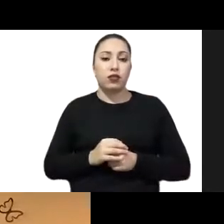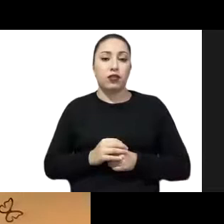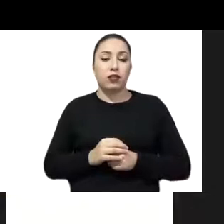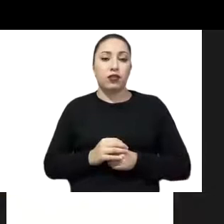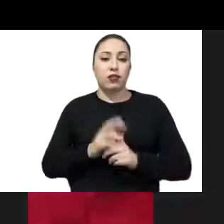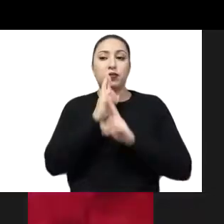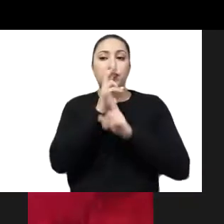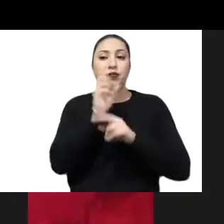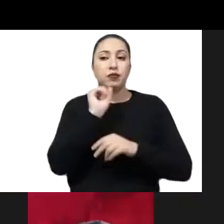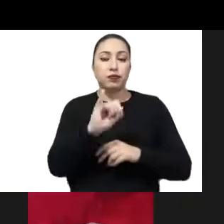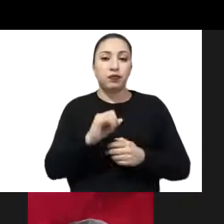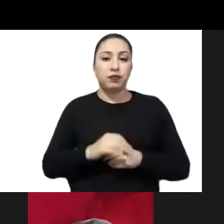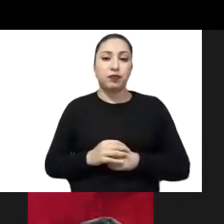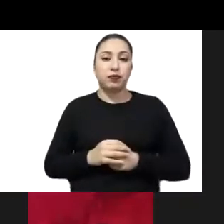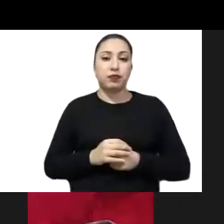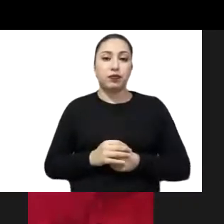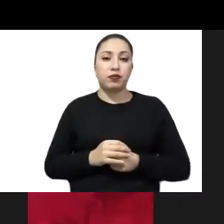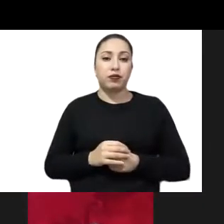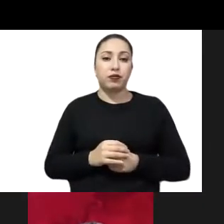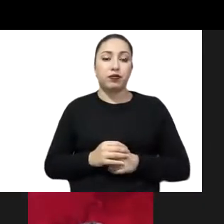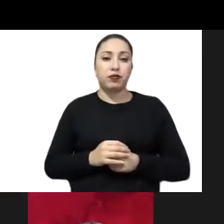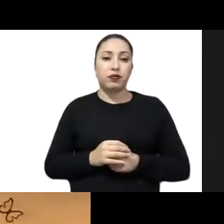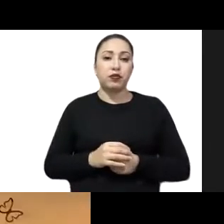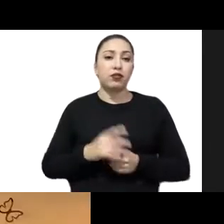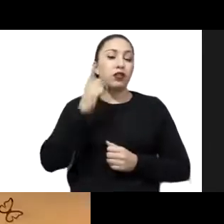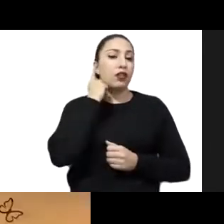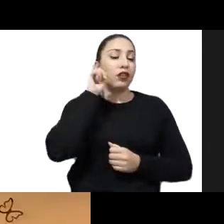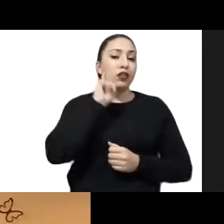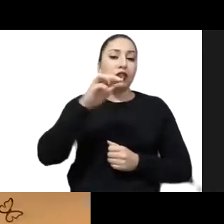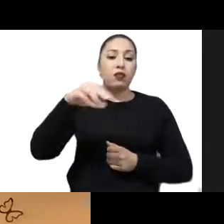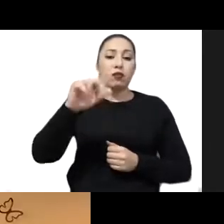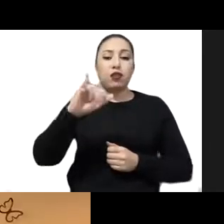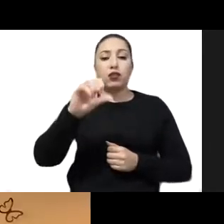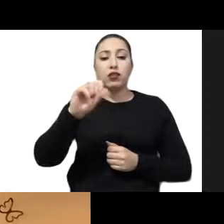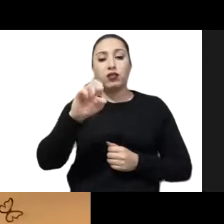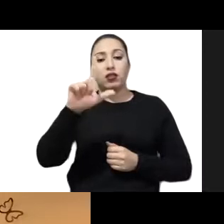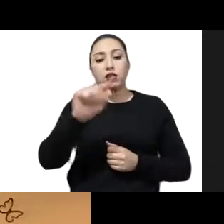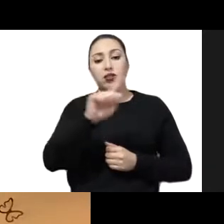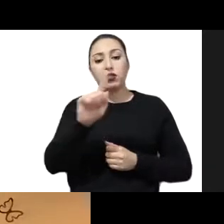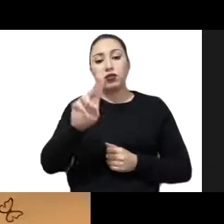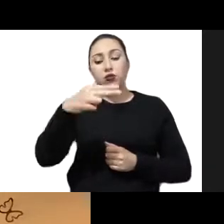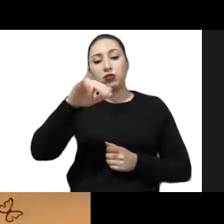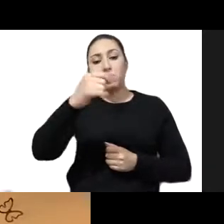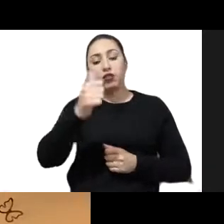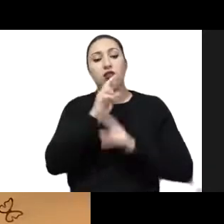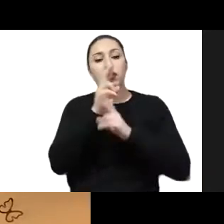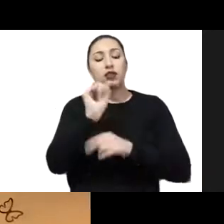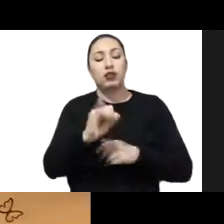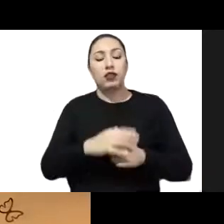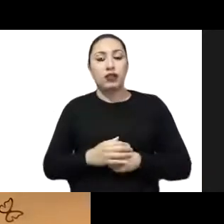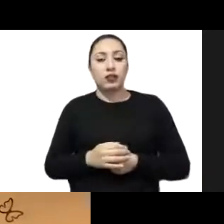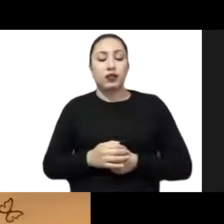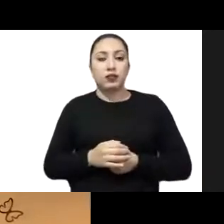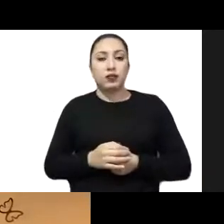Ana Hernández, a favor. Gracias. Diputada Marisela Zúñiga. Marisela Zúñiga, a favor.